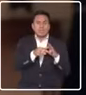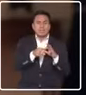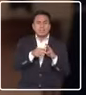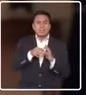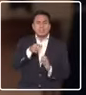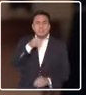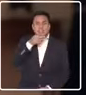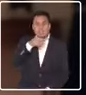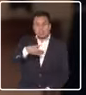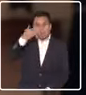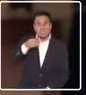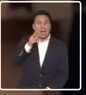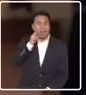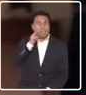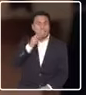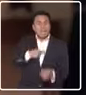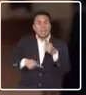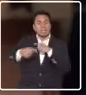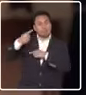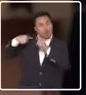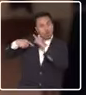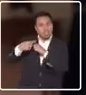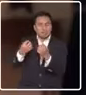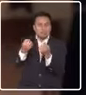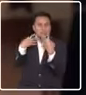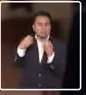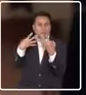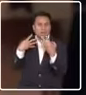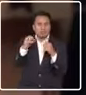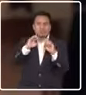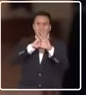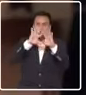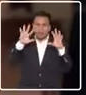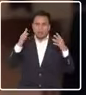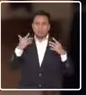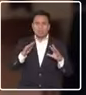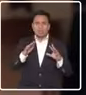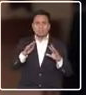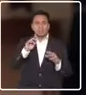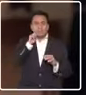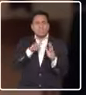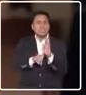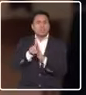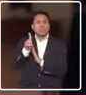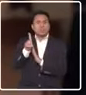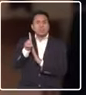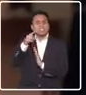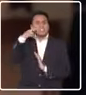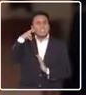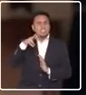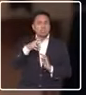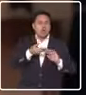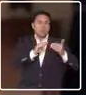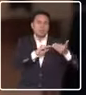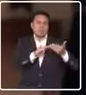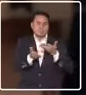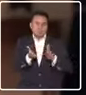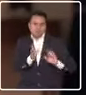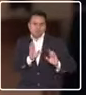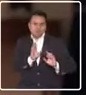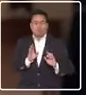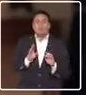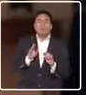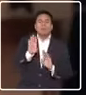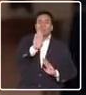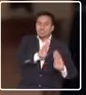señalá en abril nuestra historia ya nos ha enseñado de manera muy clara que no hay desarrollo posible sin la comunidad y